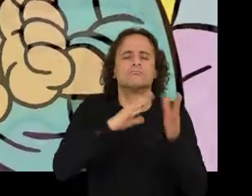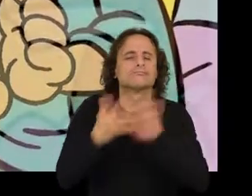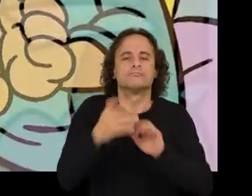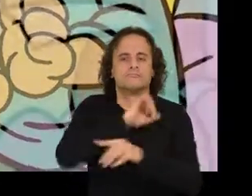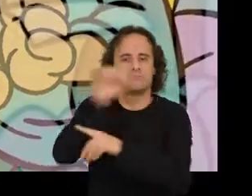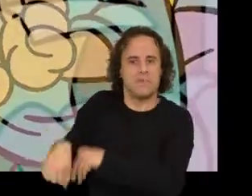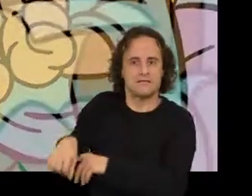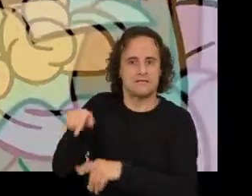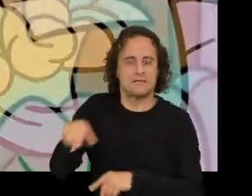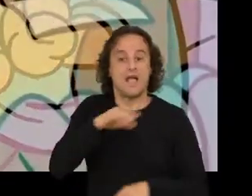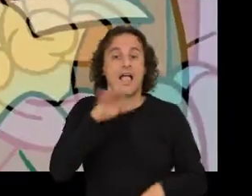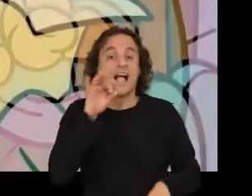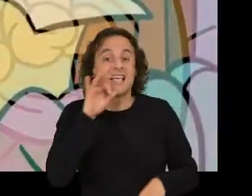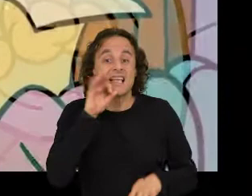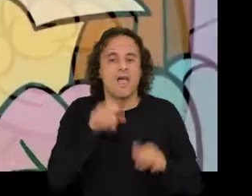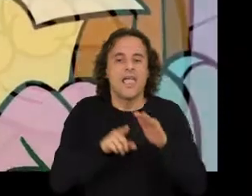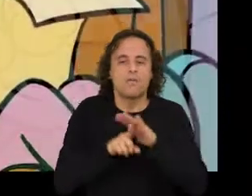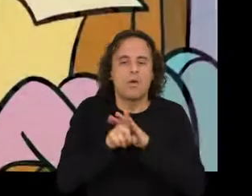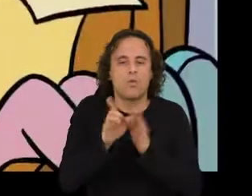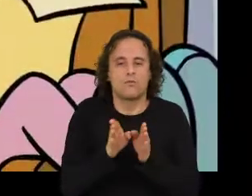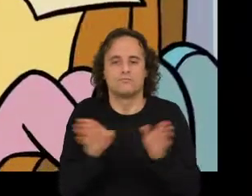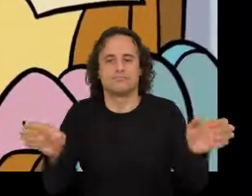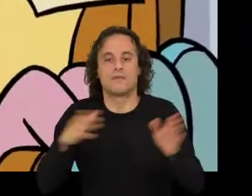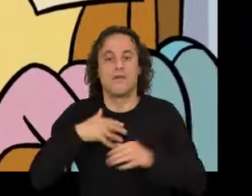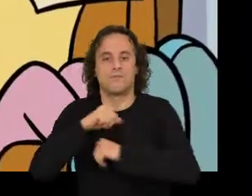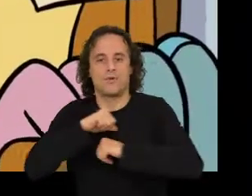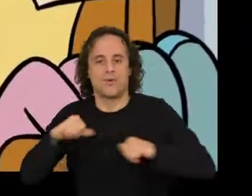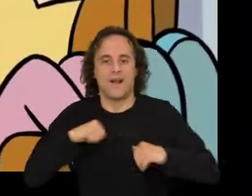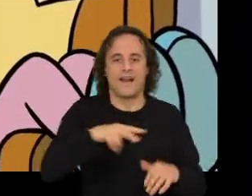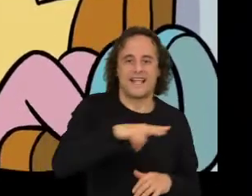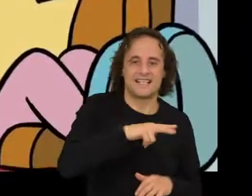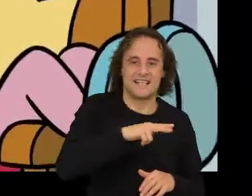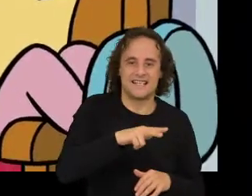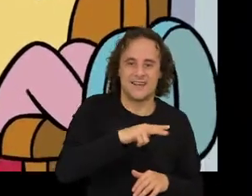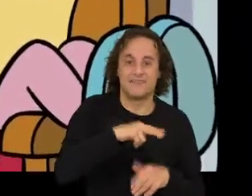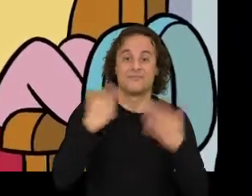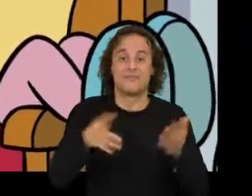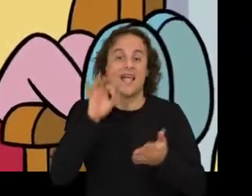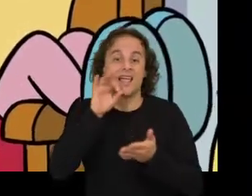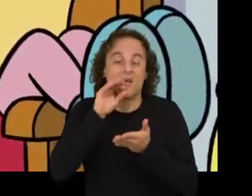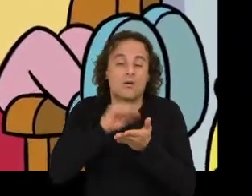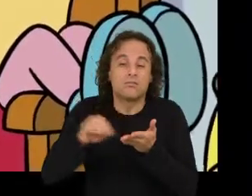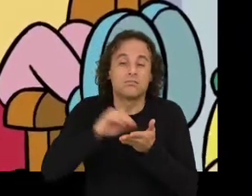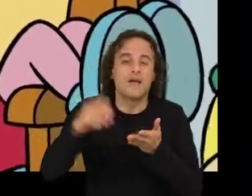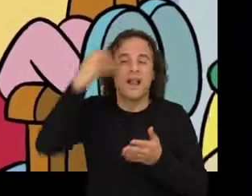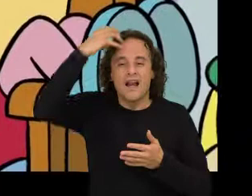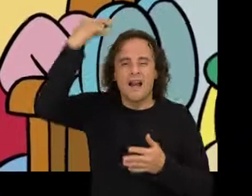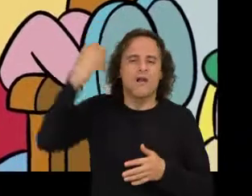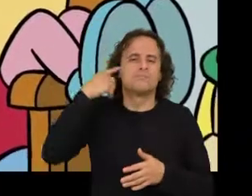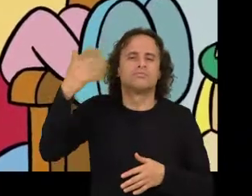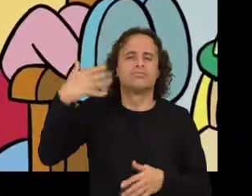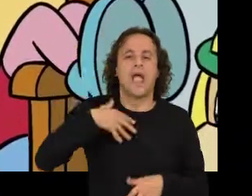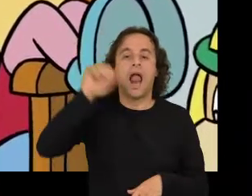padre, como lo es del portugués. En gallego escribió sus cánticas el inmortal